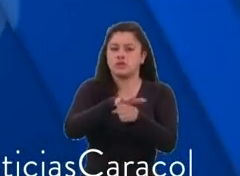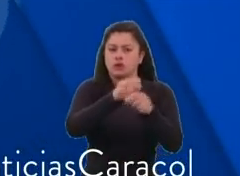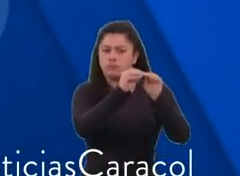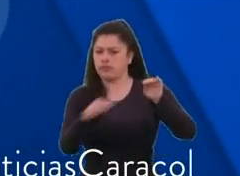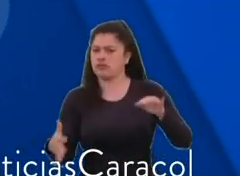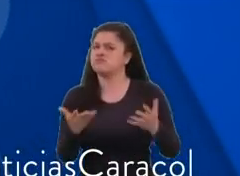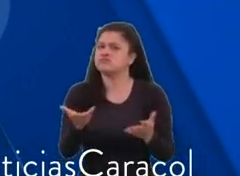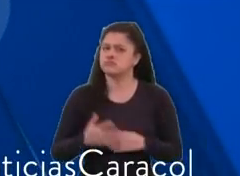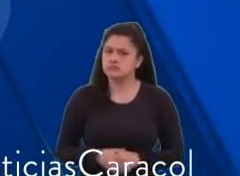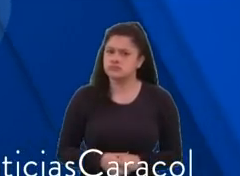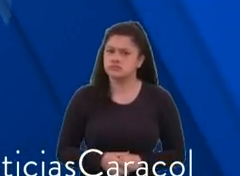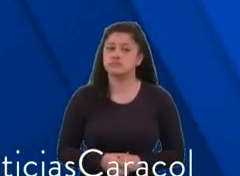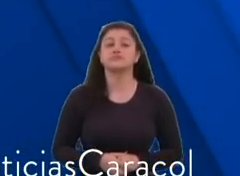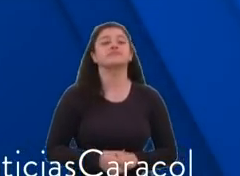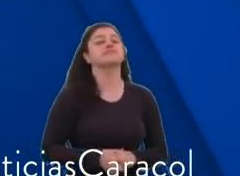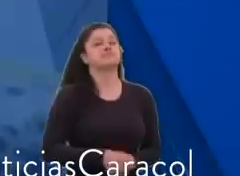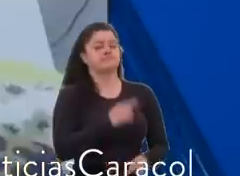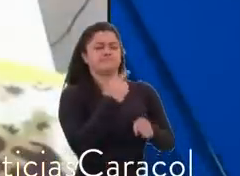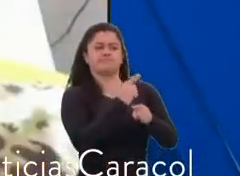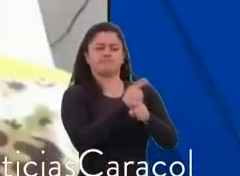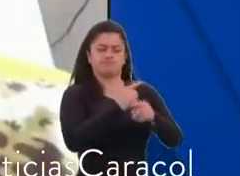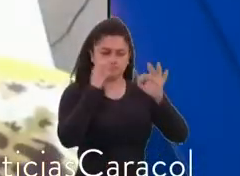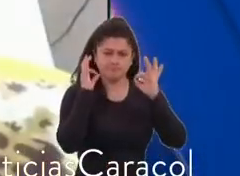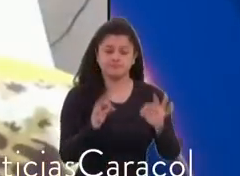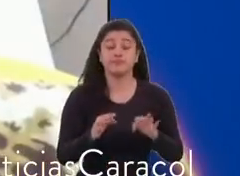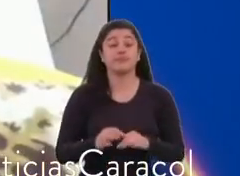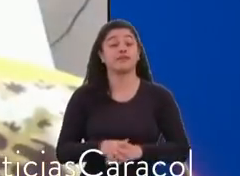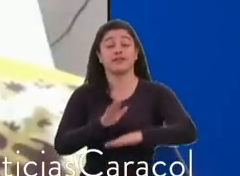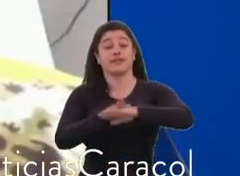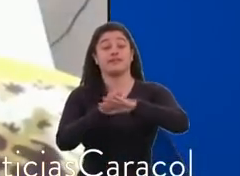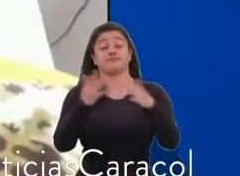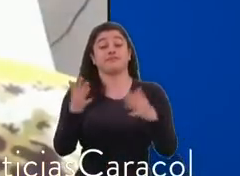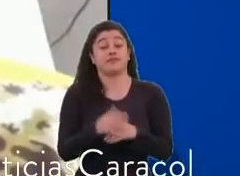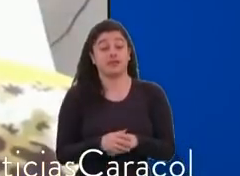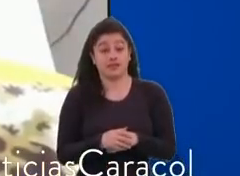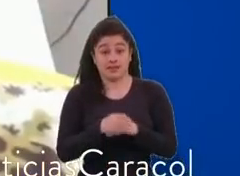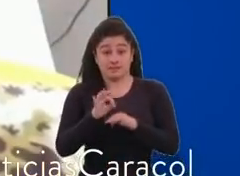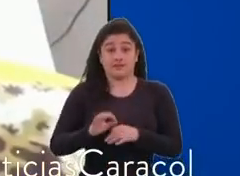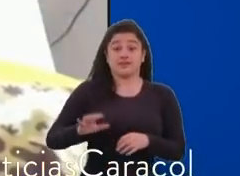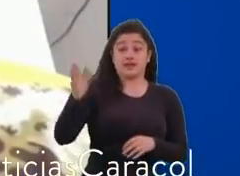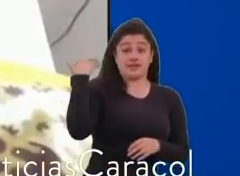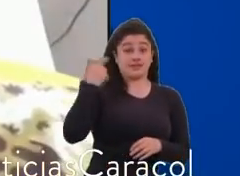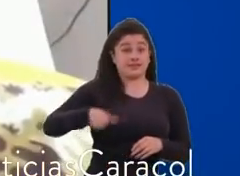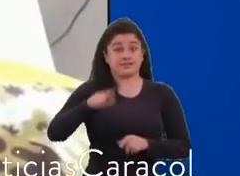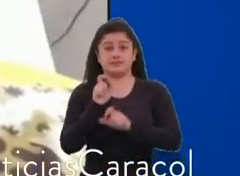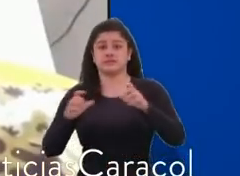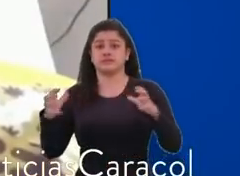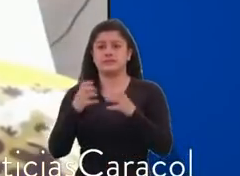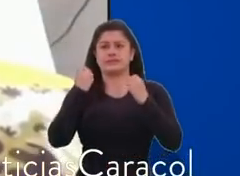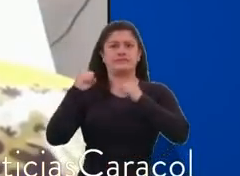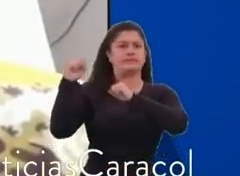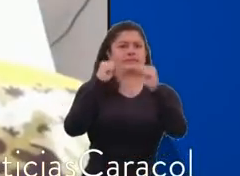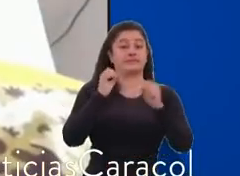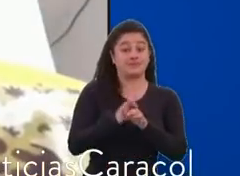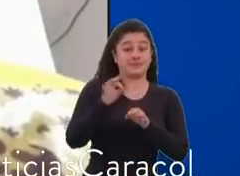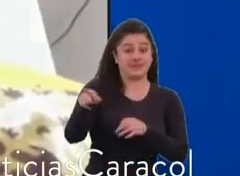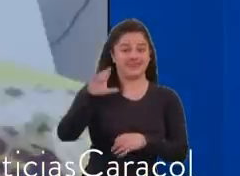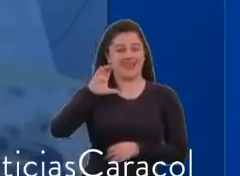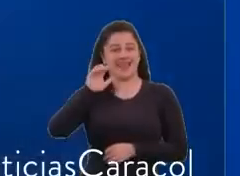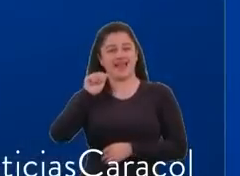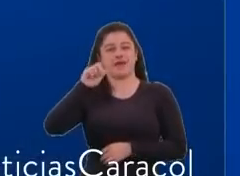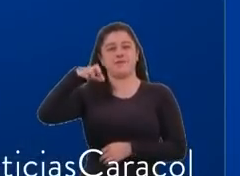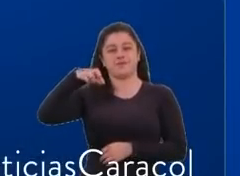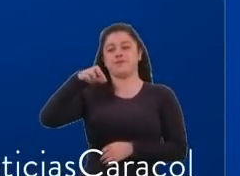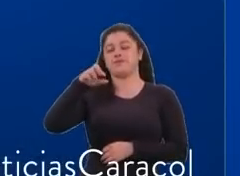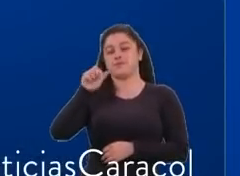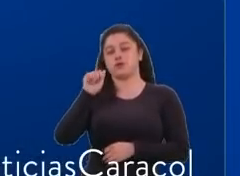Sí, señor, es una emergencia que se veía venir. Capurganá ha venido padeciendo una crisis social con